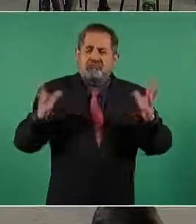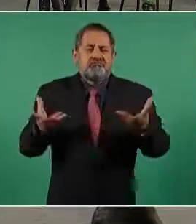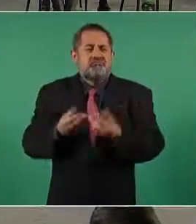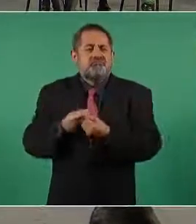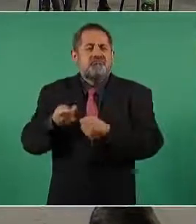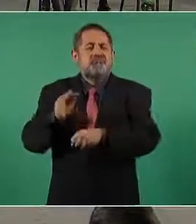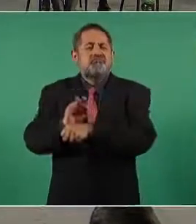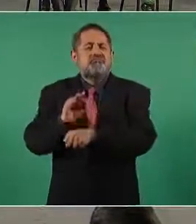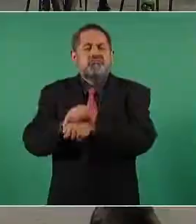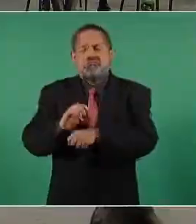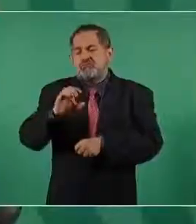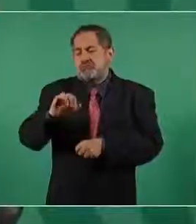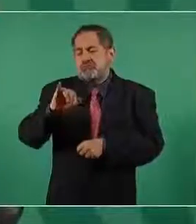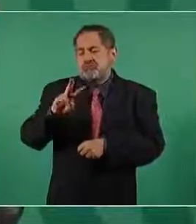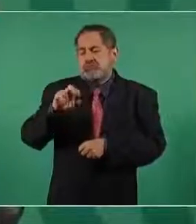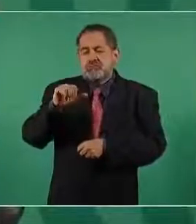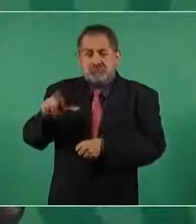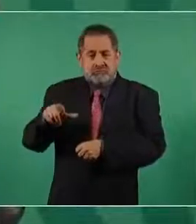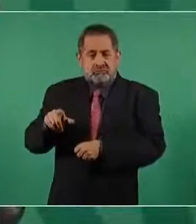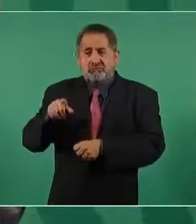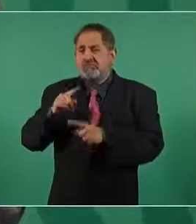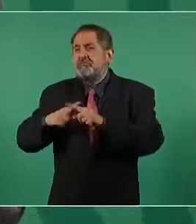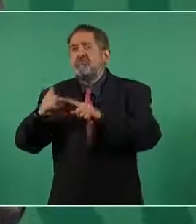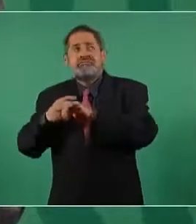civil en los estados,